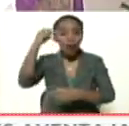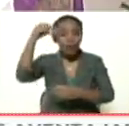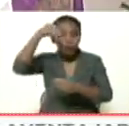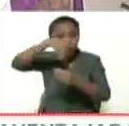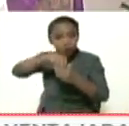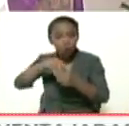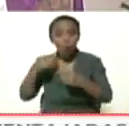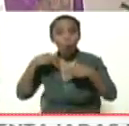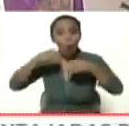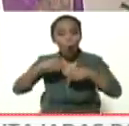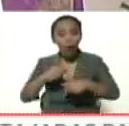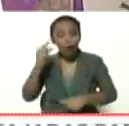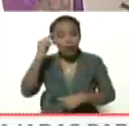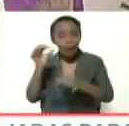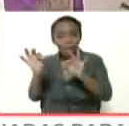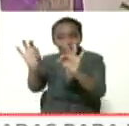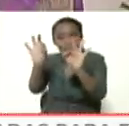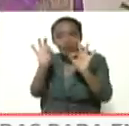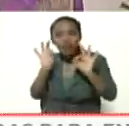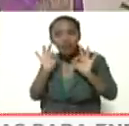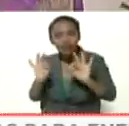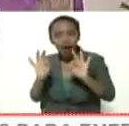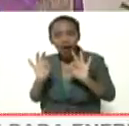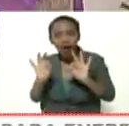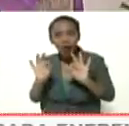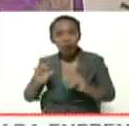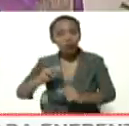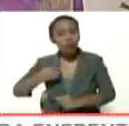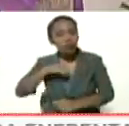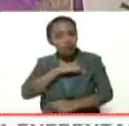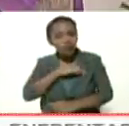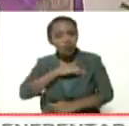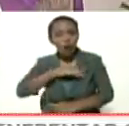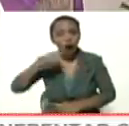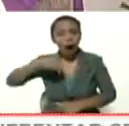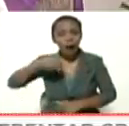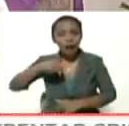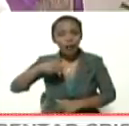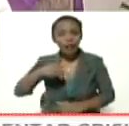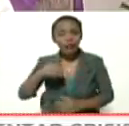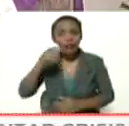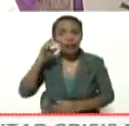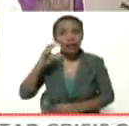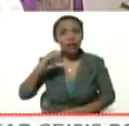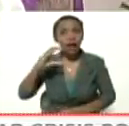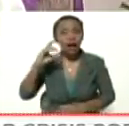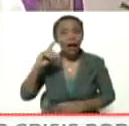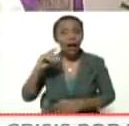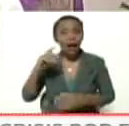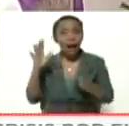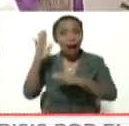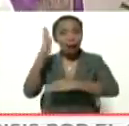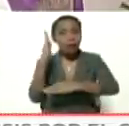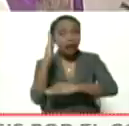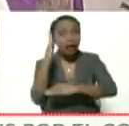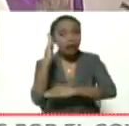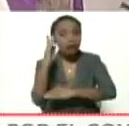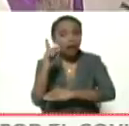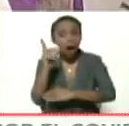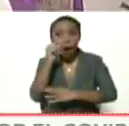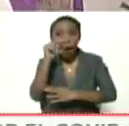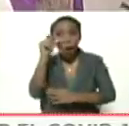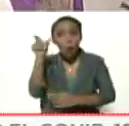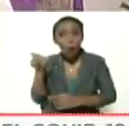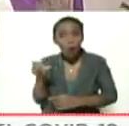Hoy un día muy especial. Estamos desde Ciudad Caribia, en la iglesia Monseñor Romero.